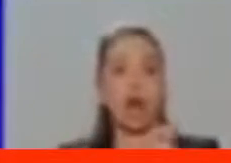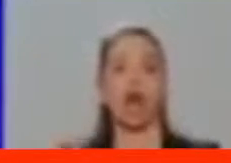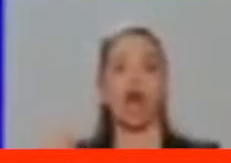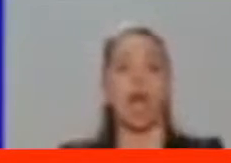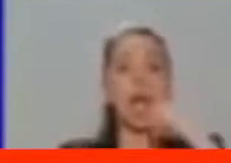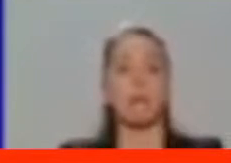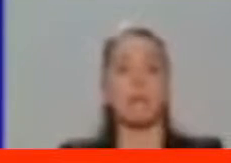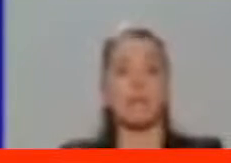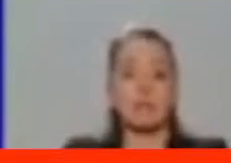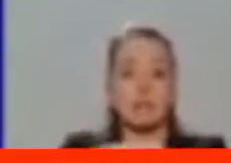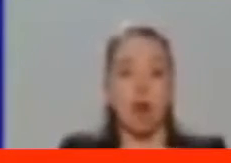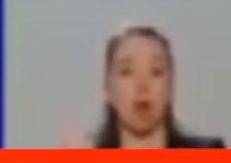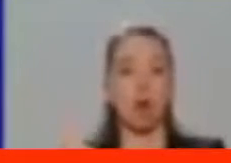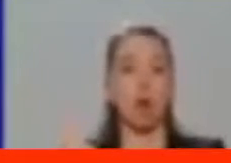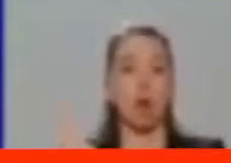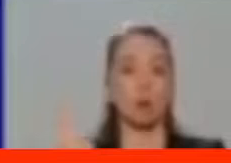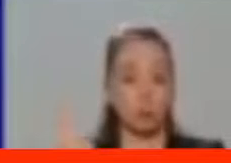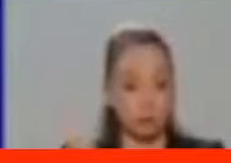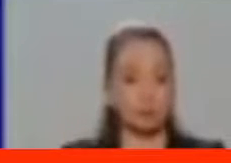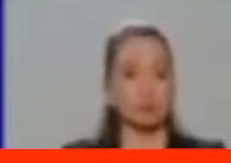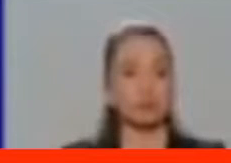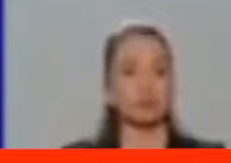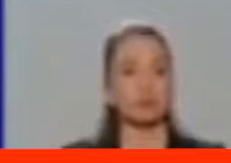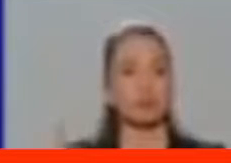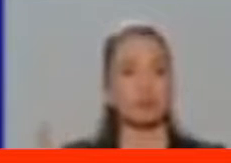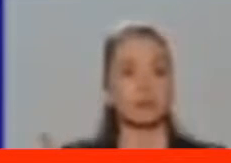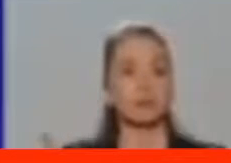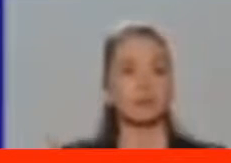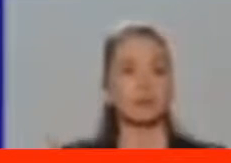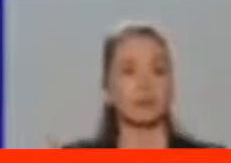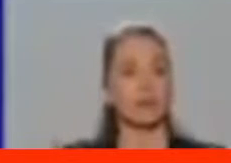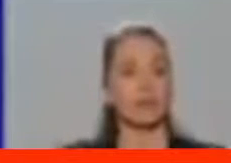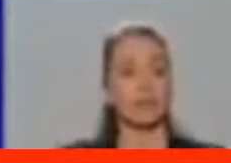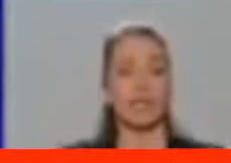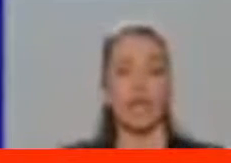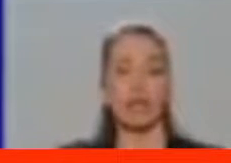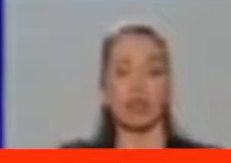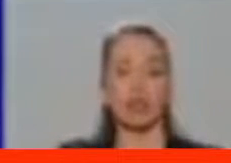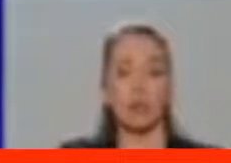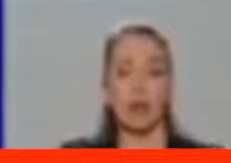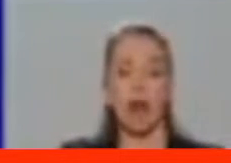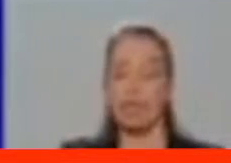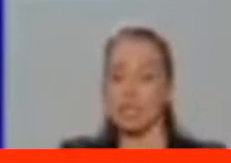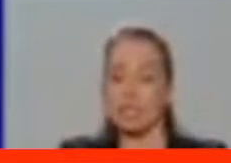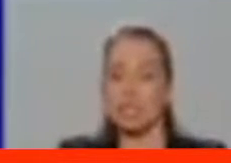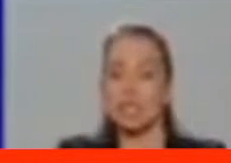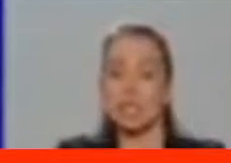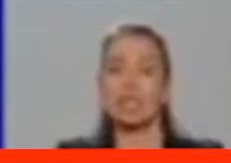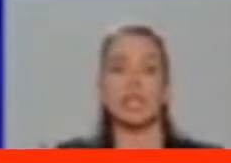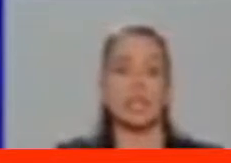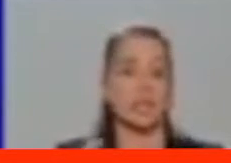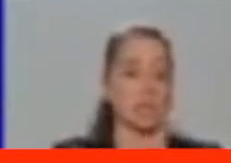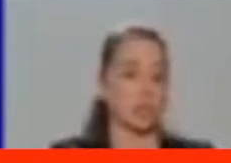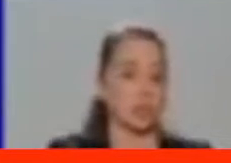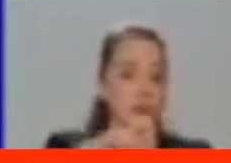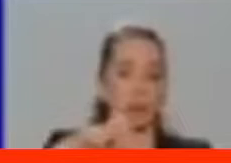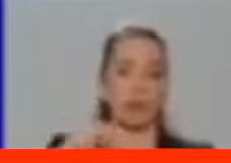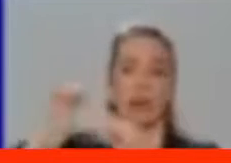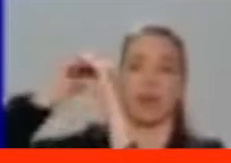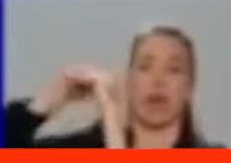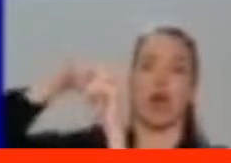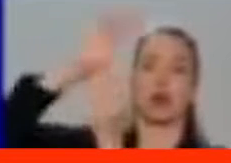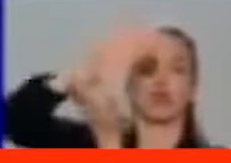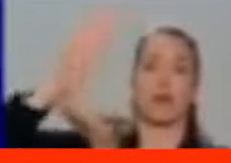monopolios y a aquellos que le han colocado ruedas, como se llama la economía del país, aquellos que se llevan los recursos a las Islas